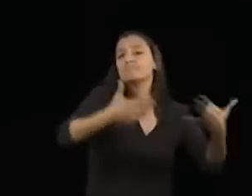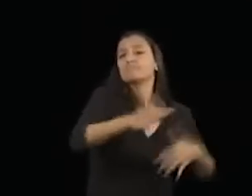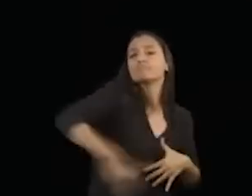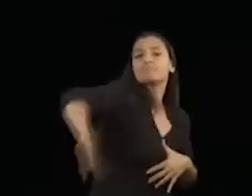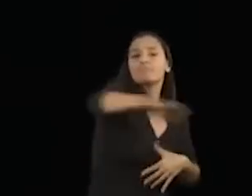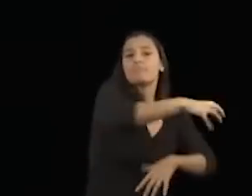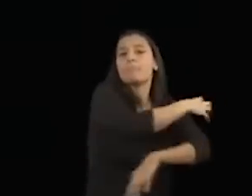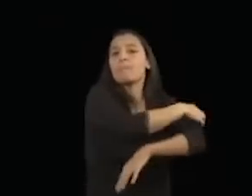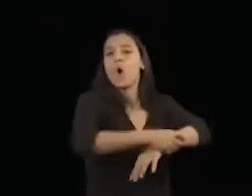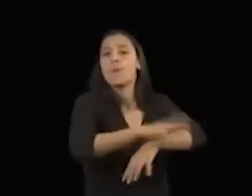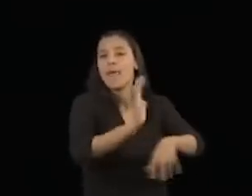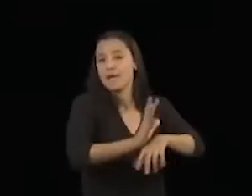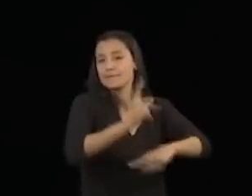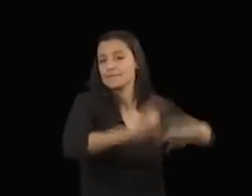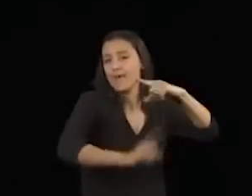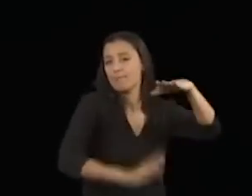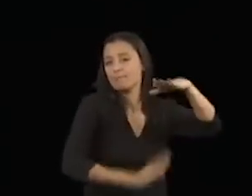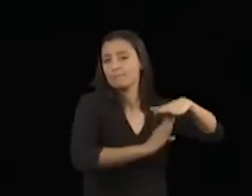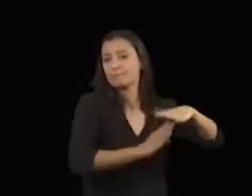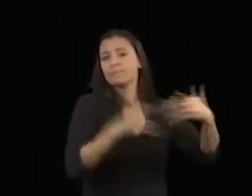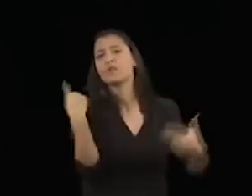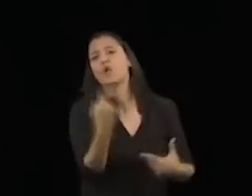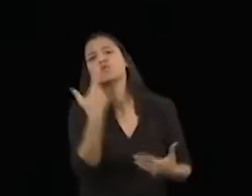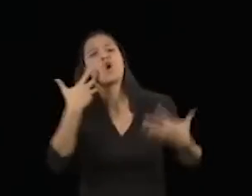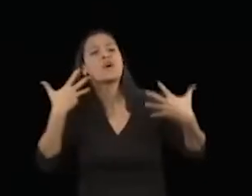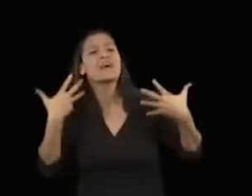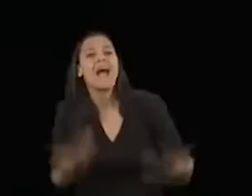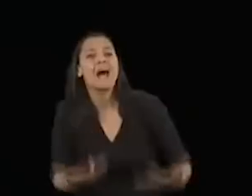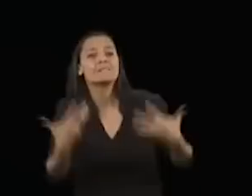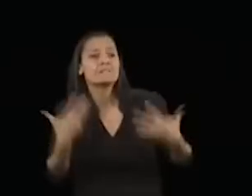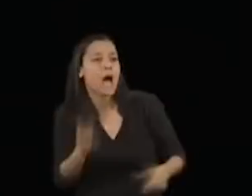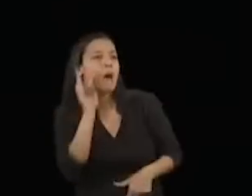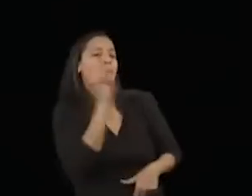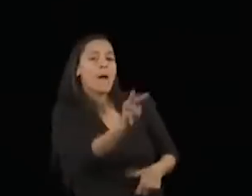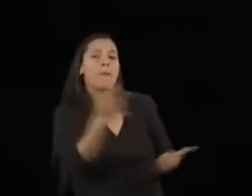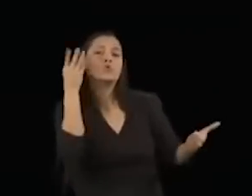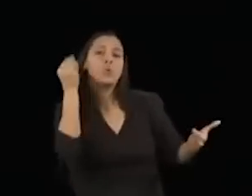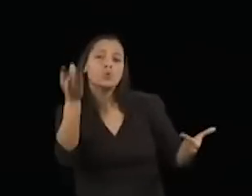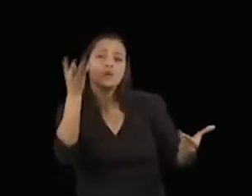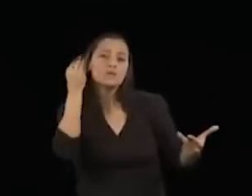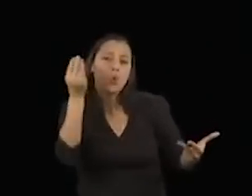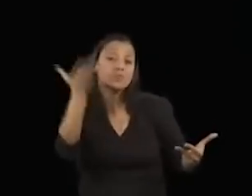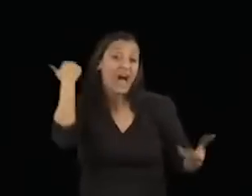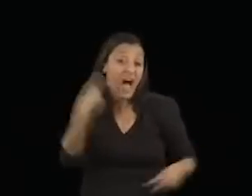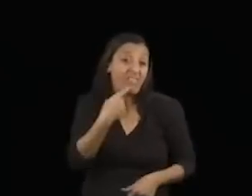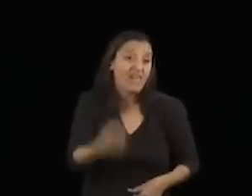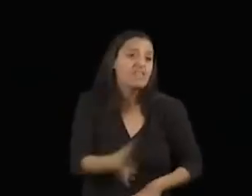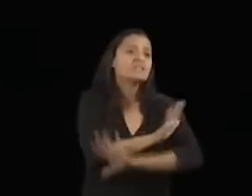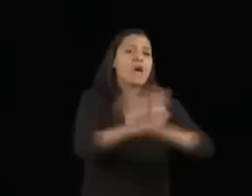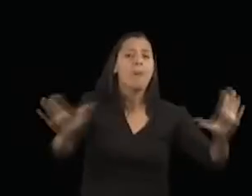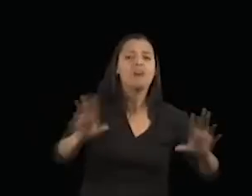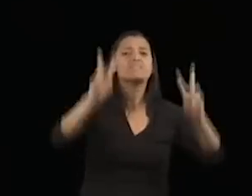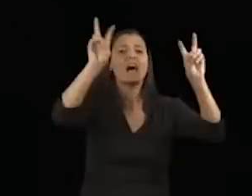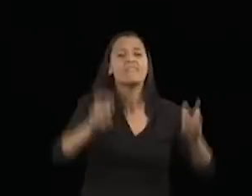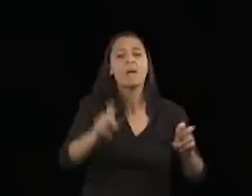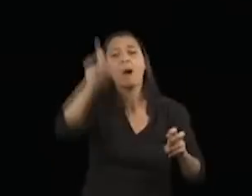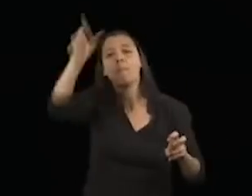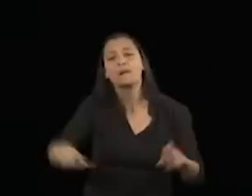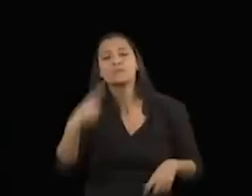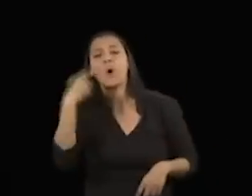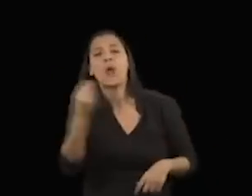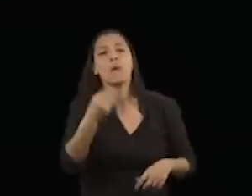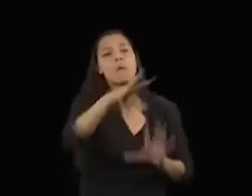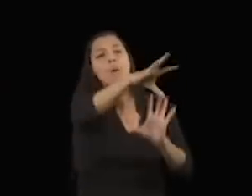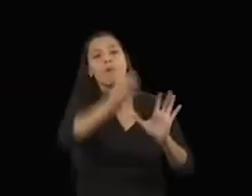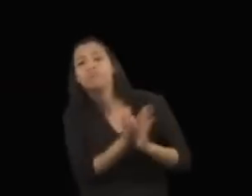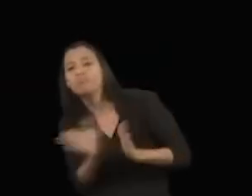decir, nos hemos cansado de escuchar en conferencias que había que terminar con el curro de los intermediarios, que